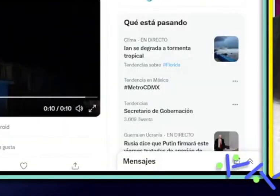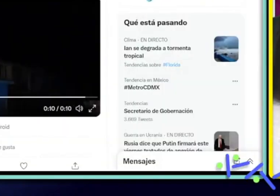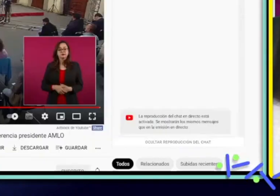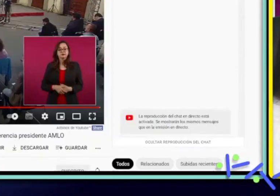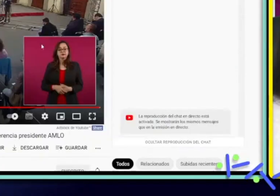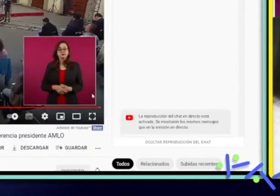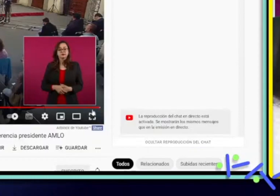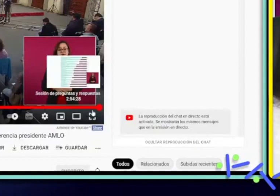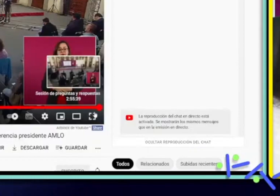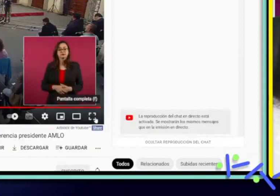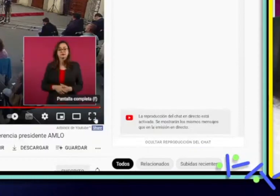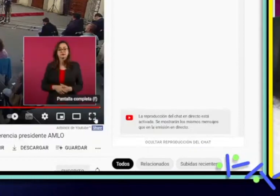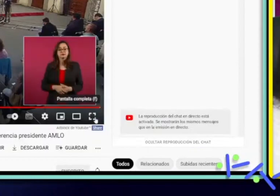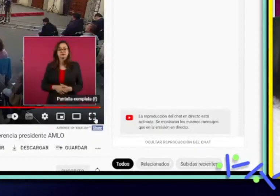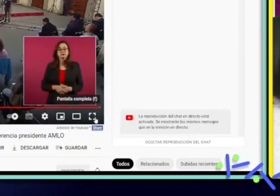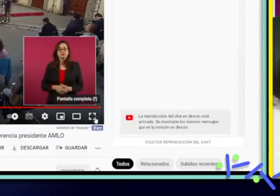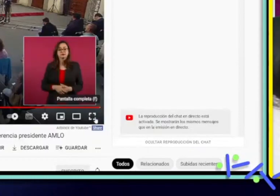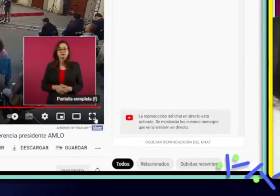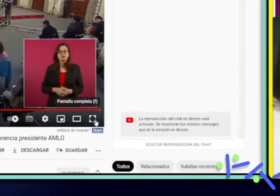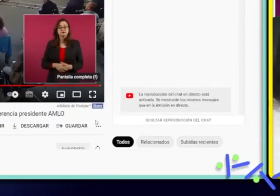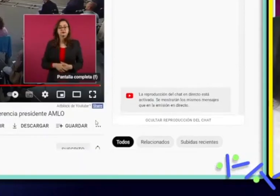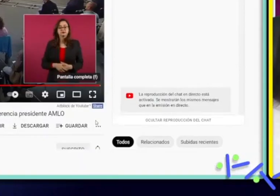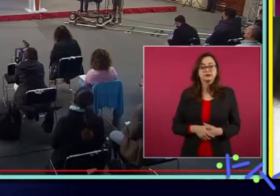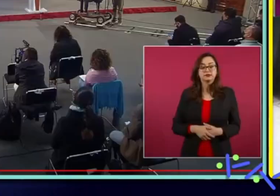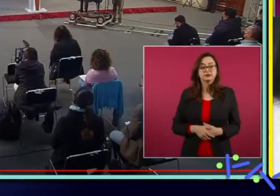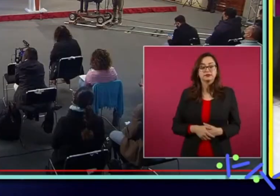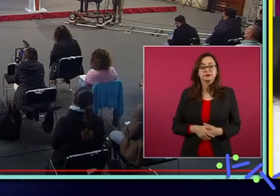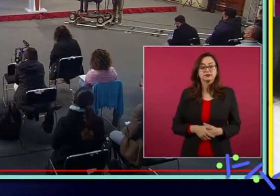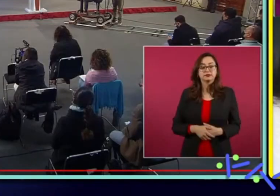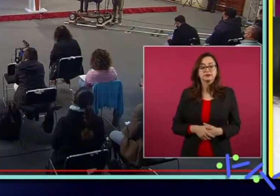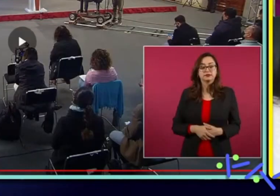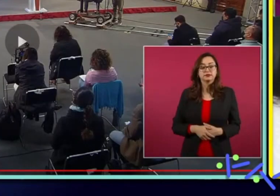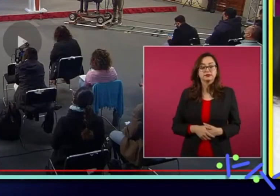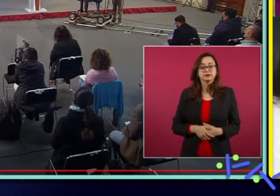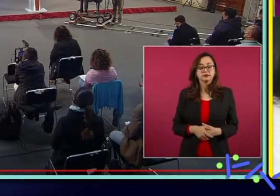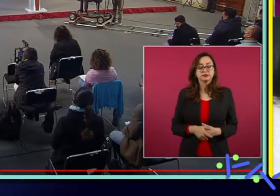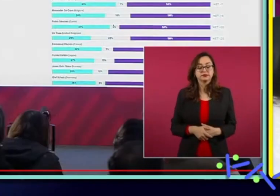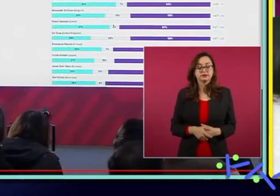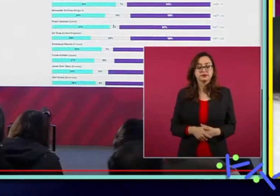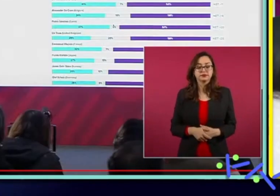a Cuba, y es otra cosa que los tiene enchinchados. Vamos a escuchar.